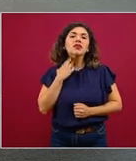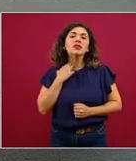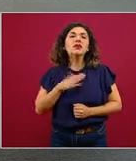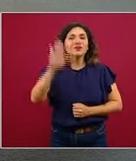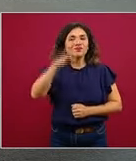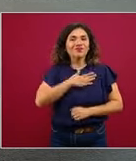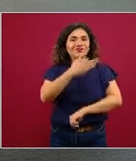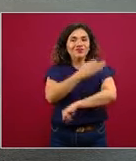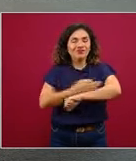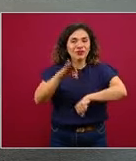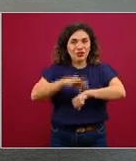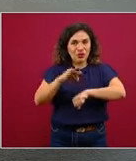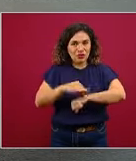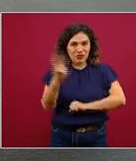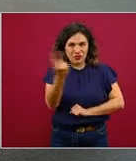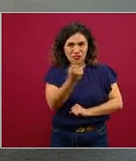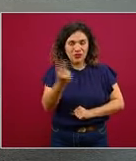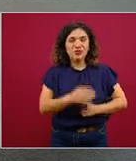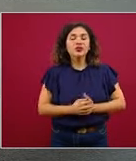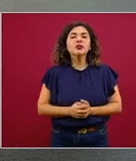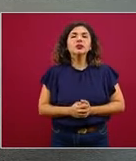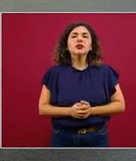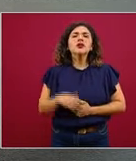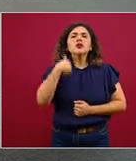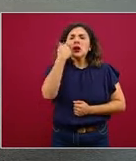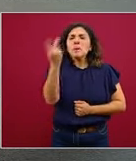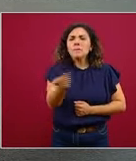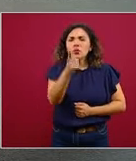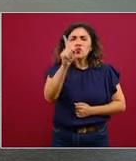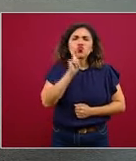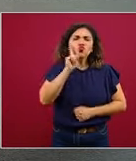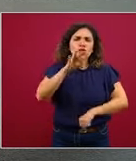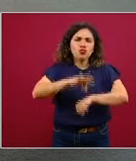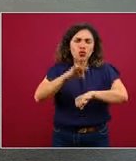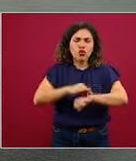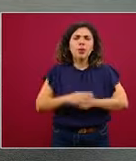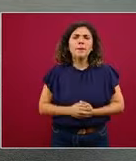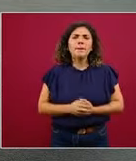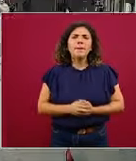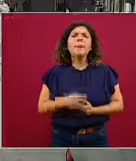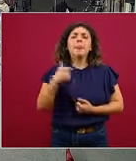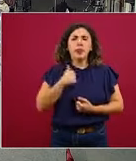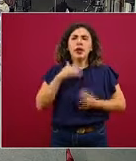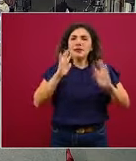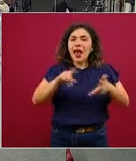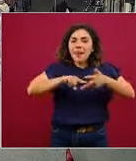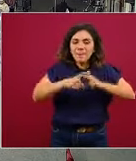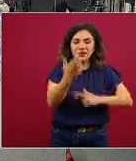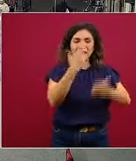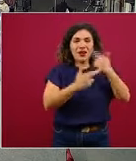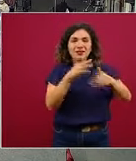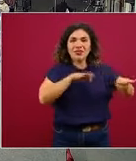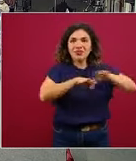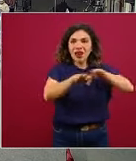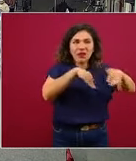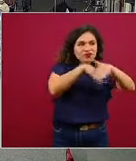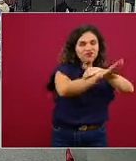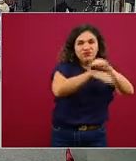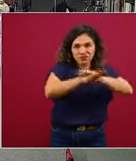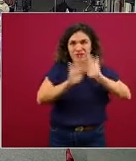Buenas tardes, doctora Rodríguez, doctora Lucía. Quiero preguntarle a la doctora Rodríguez, estamos regresando a los centros de trabajo, ya normalmente en esa